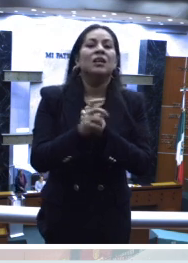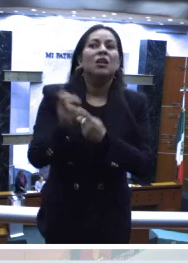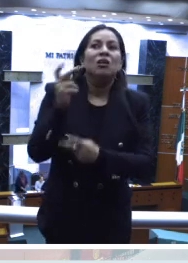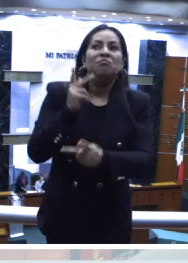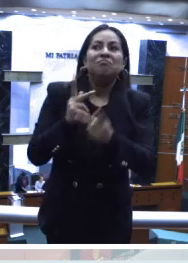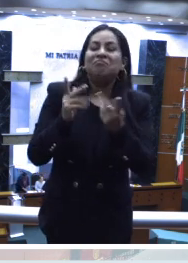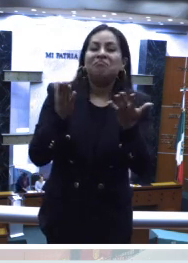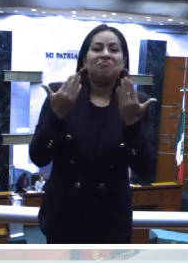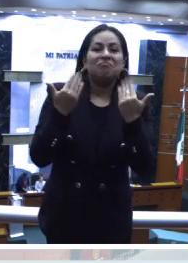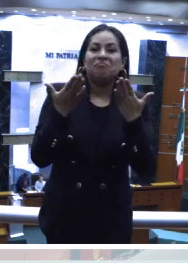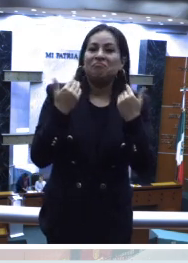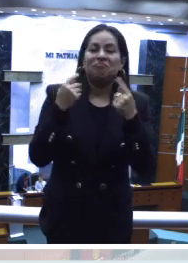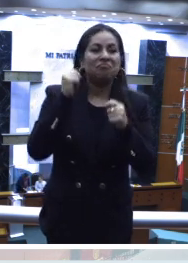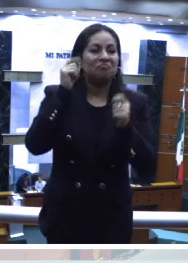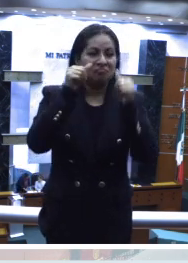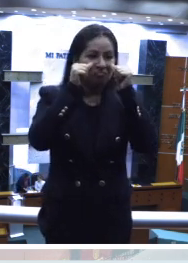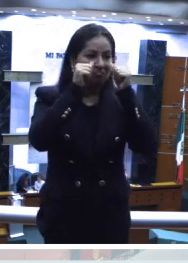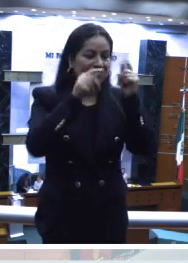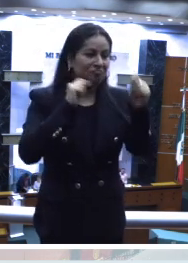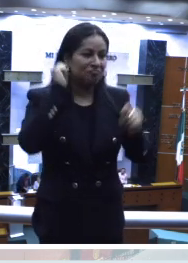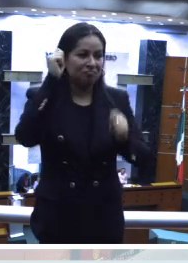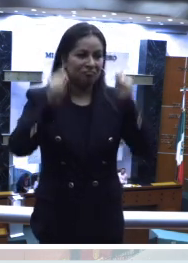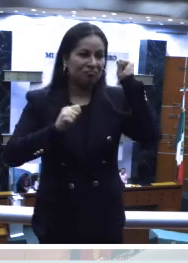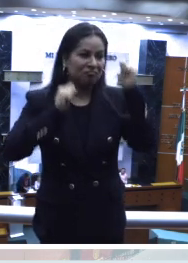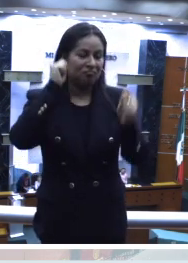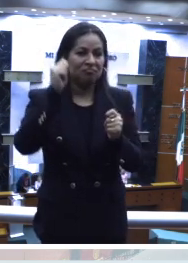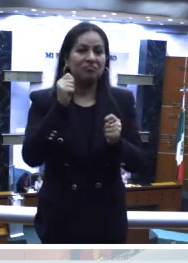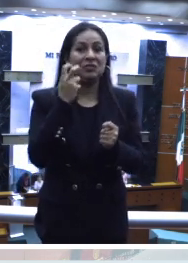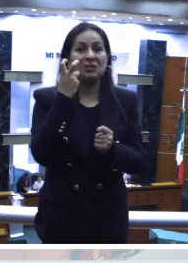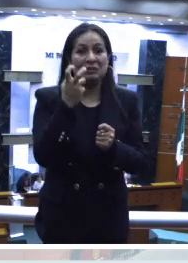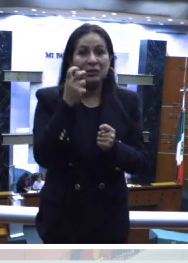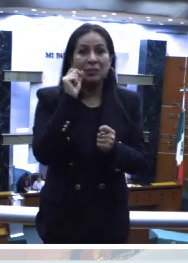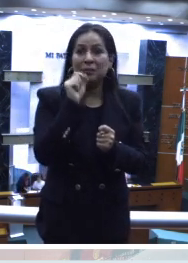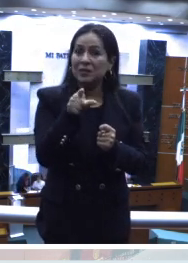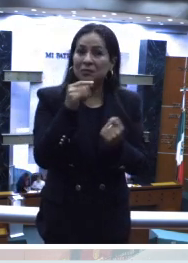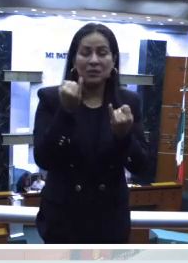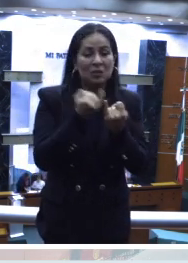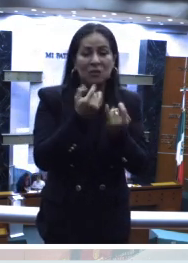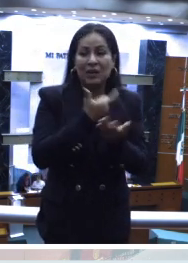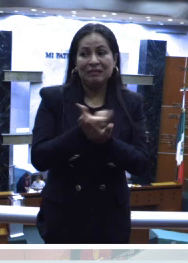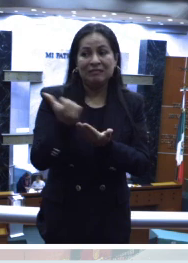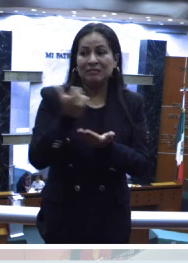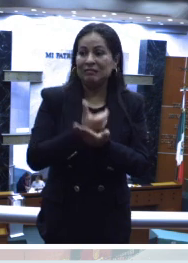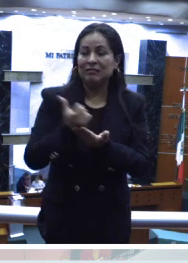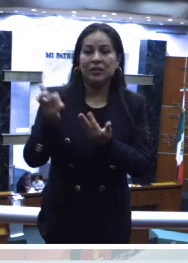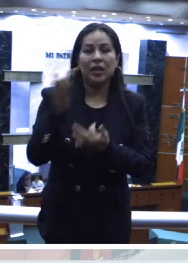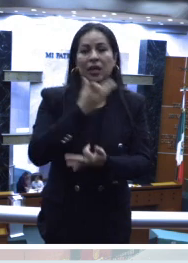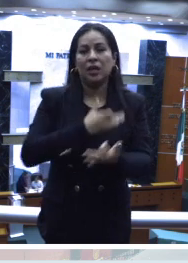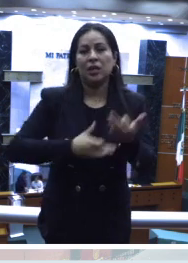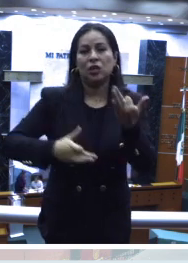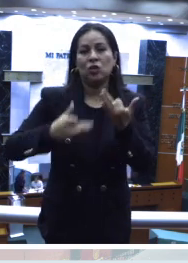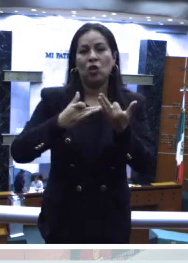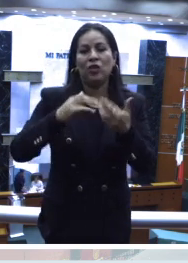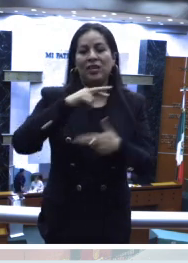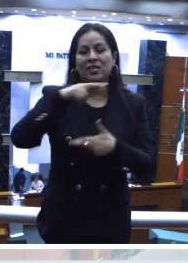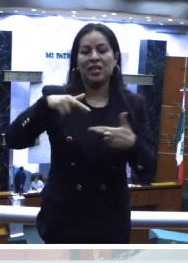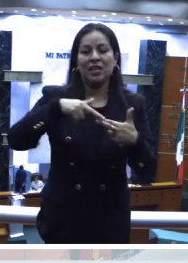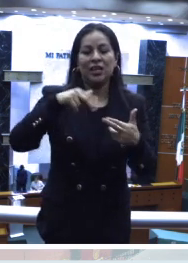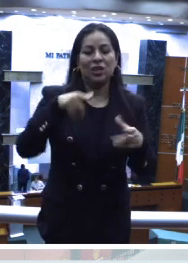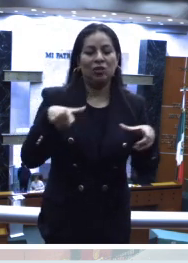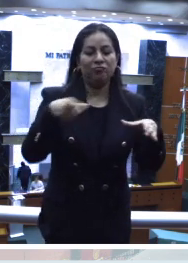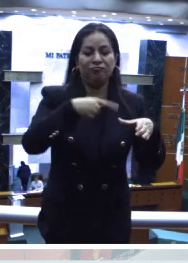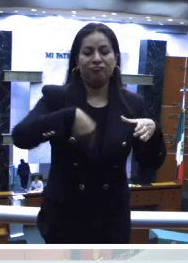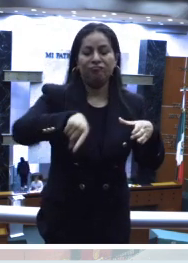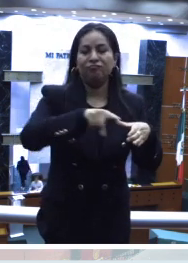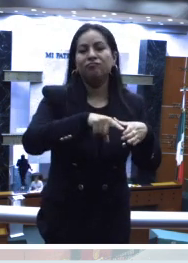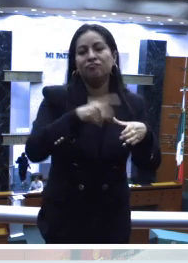servicios turísticos y Por ende los ingresos económicos de todas de toda esa región y como